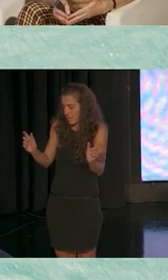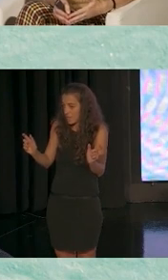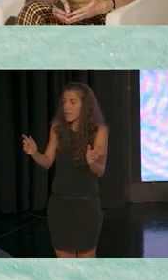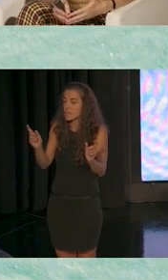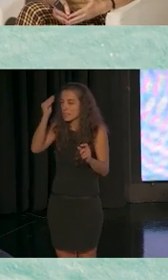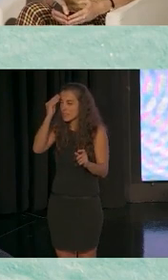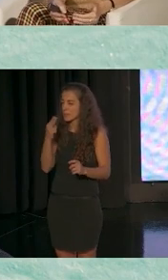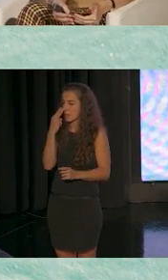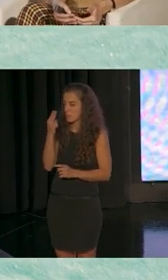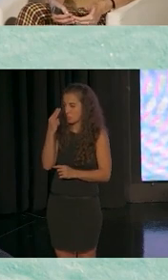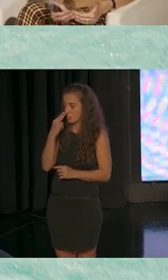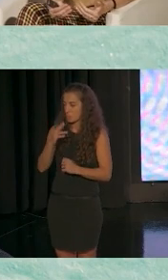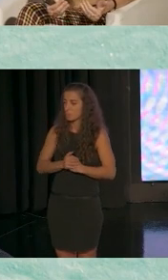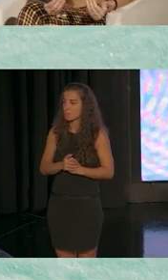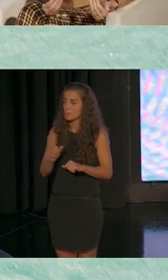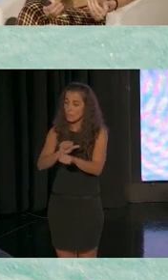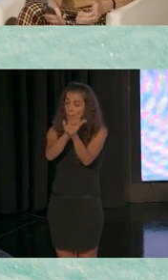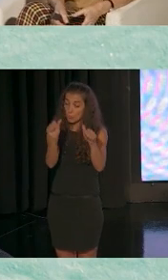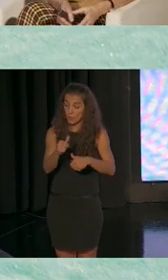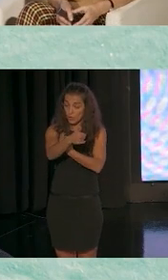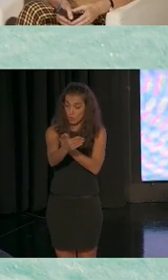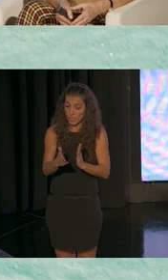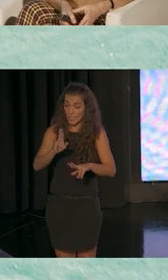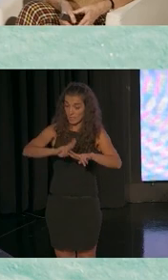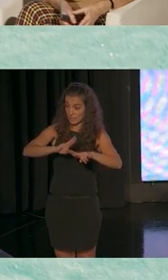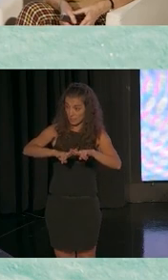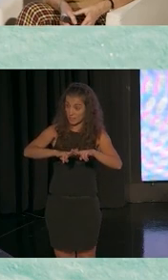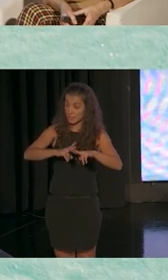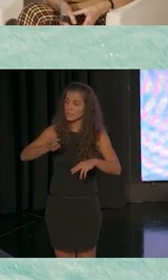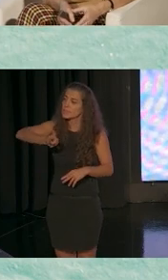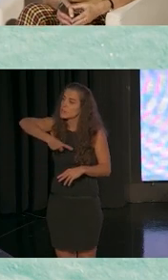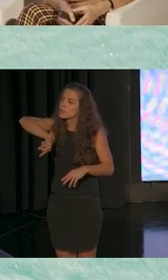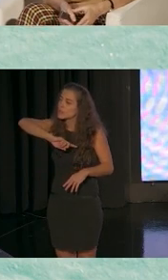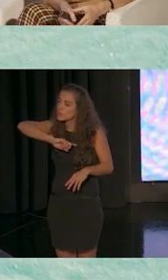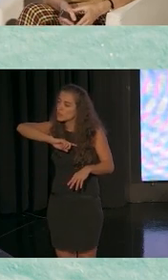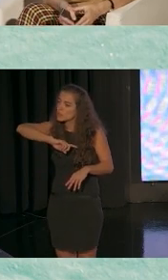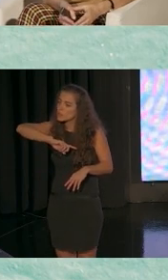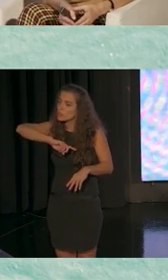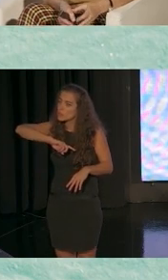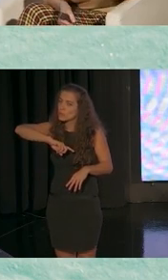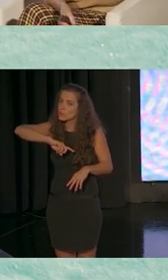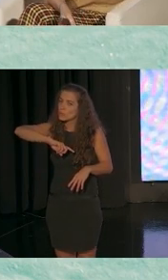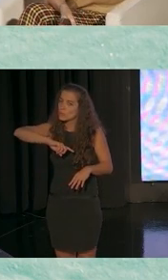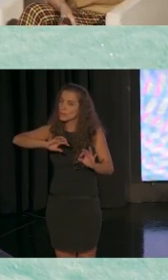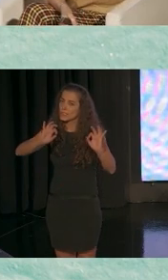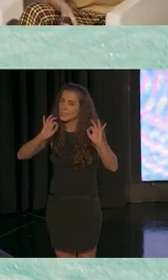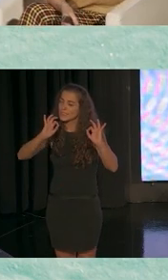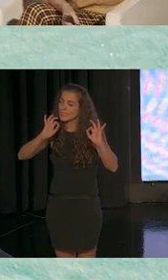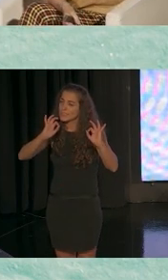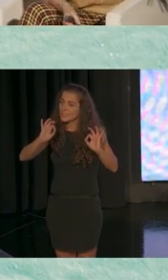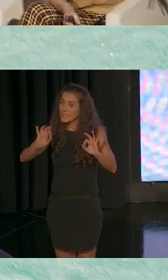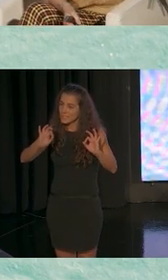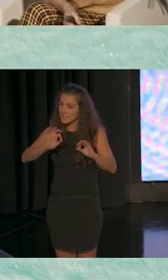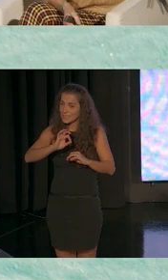interesante no en un modelo de caja negra nosotros fundamentalmente atendemos a los resultados